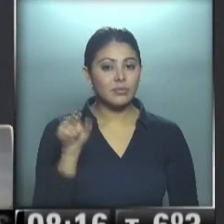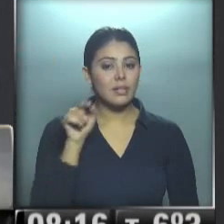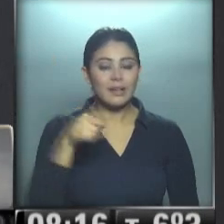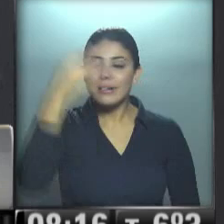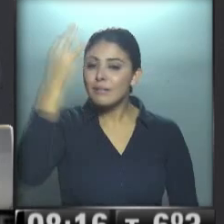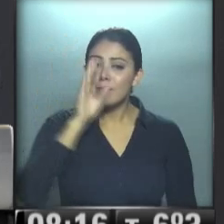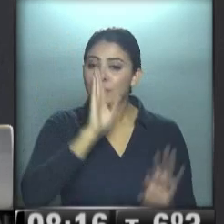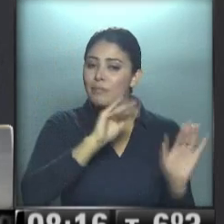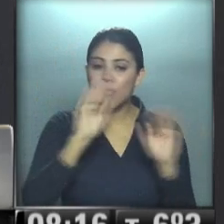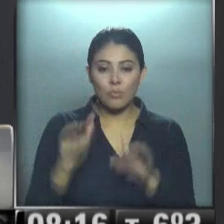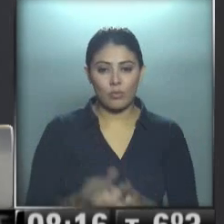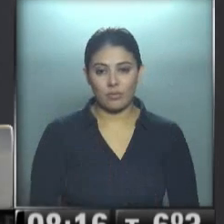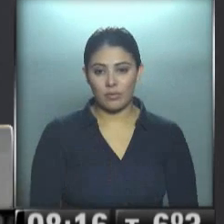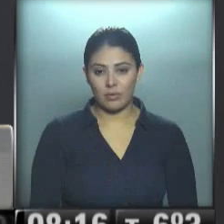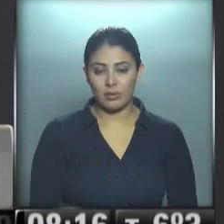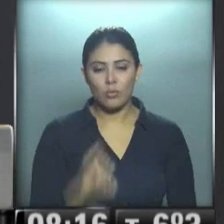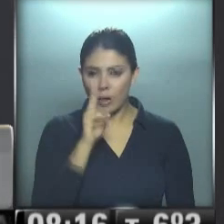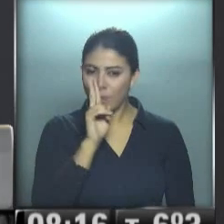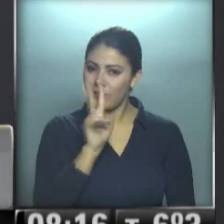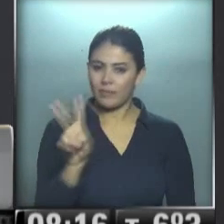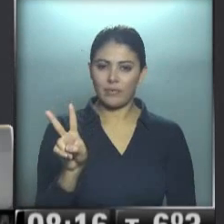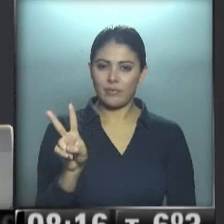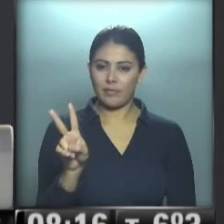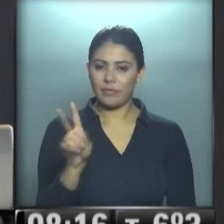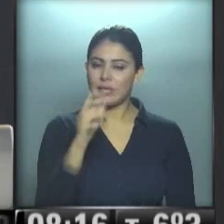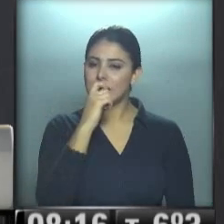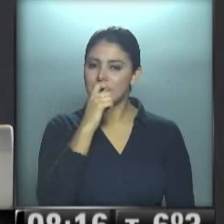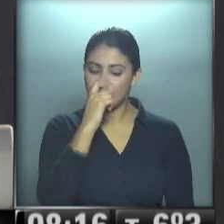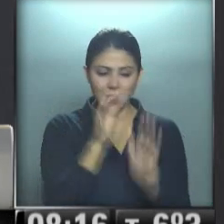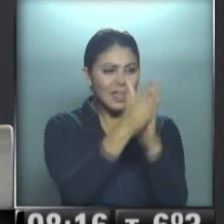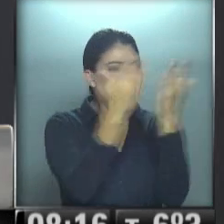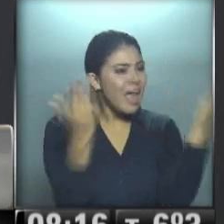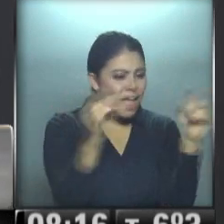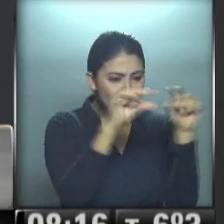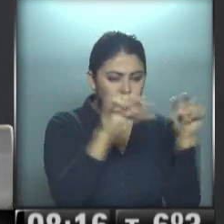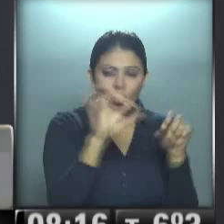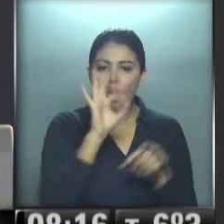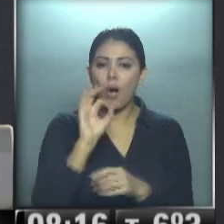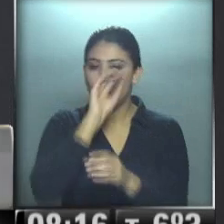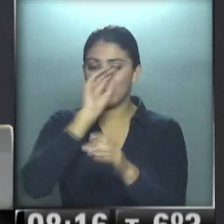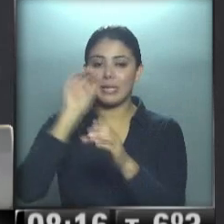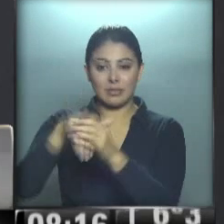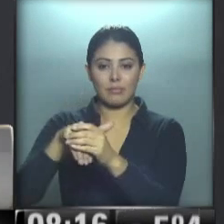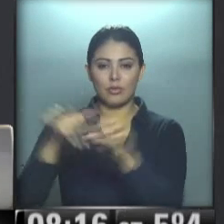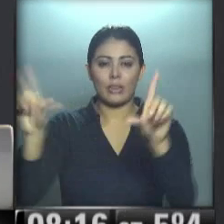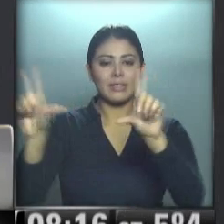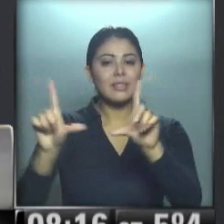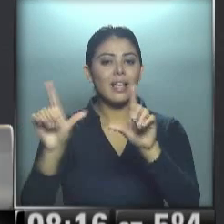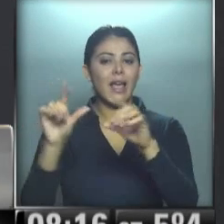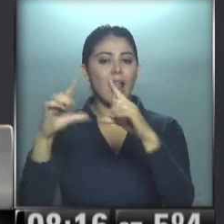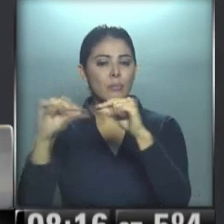exactamente el mismo y uno observa que centimetraje es de diarios o participación en medios de comunicación